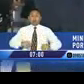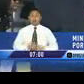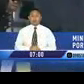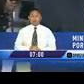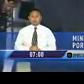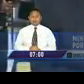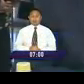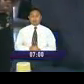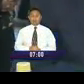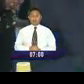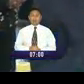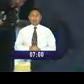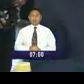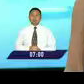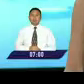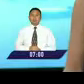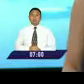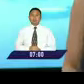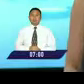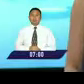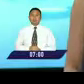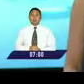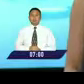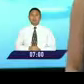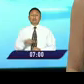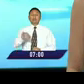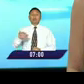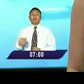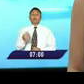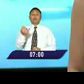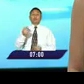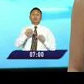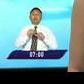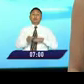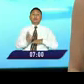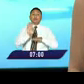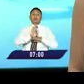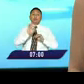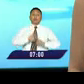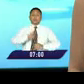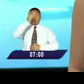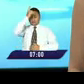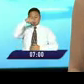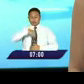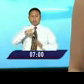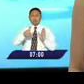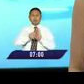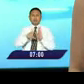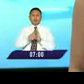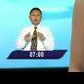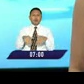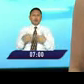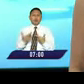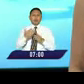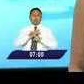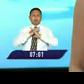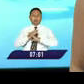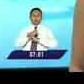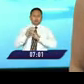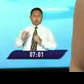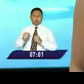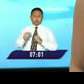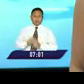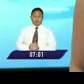informó Valeria Navarro. Y este jueves el Pleno de la Asamblea decide sobre la ley del uso legítimo de la fuerza. De